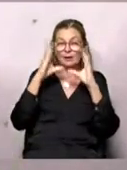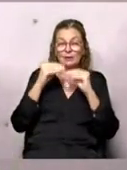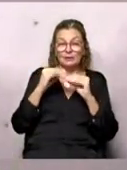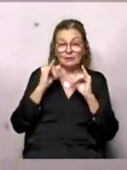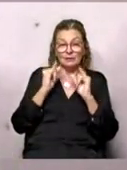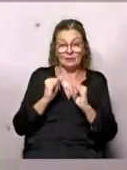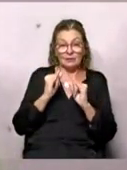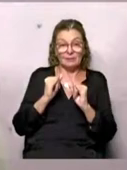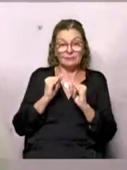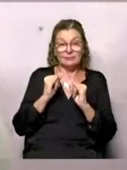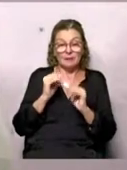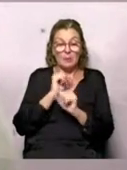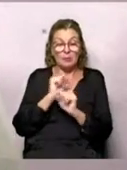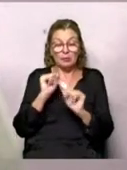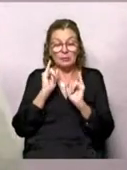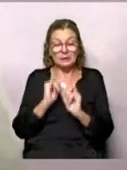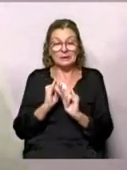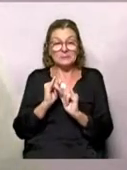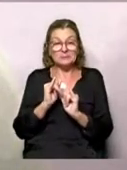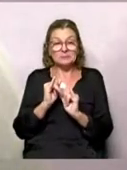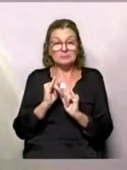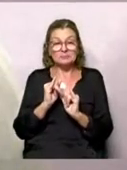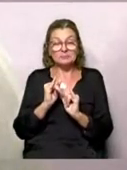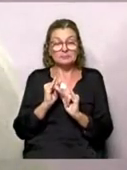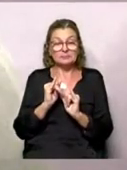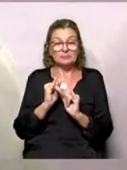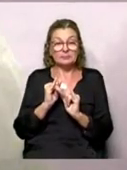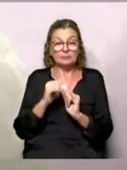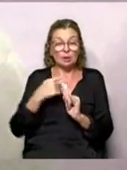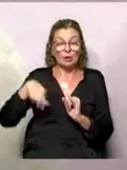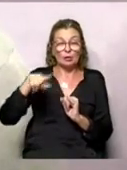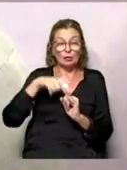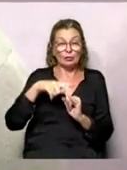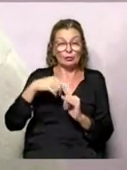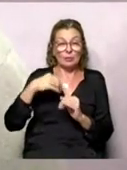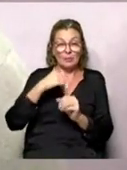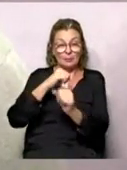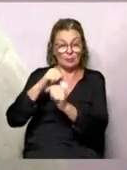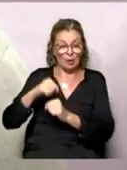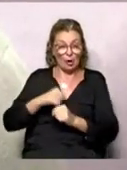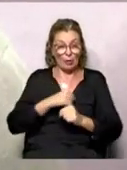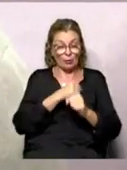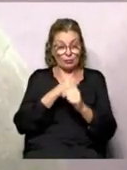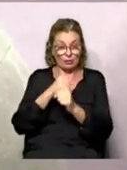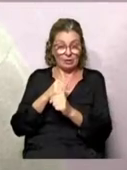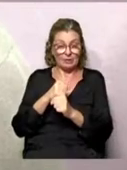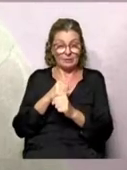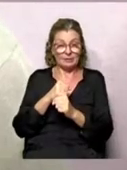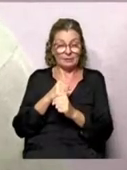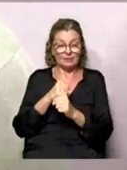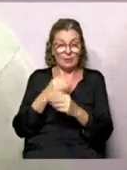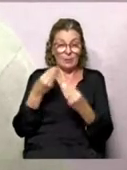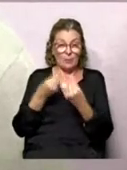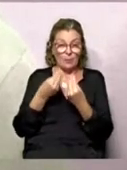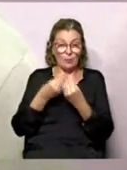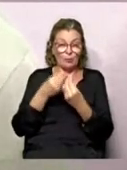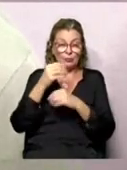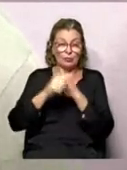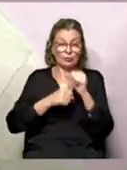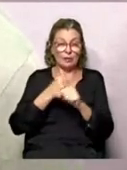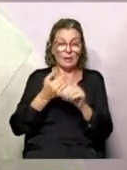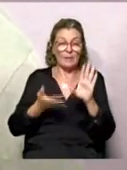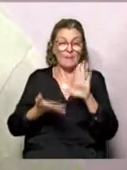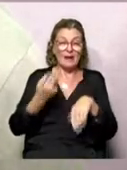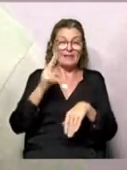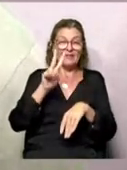Sí, sí, es posible, sí, por supuesto. Nosotros mantenemos una olla popular desde hace muchísimos años, hace más de